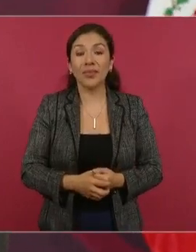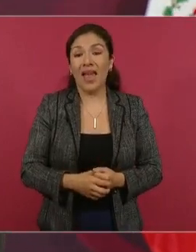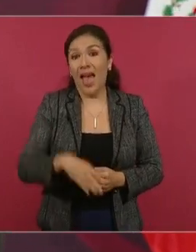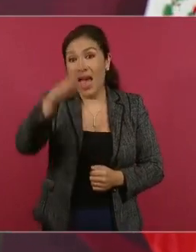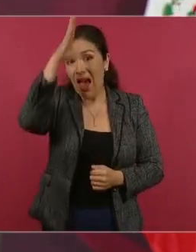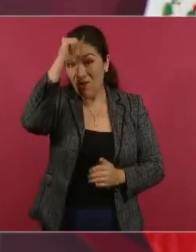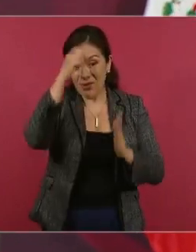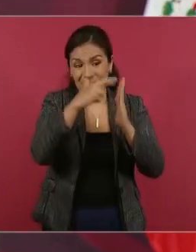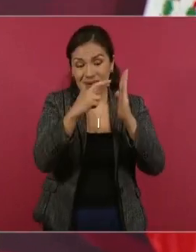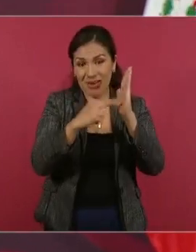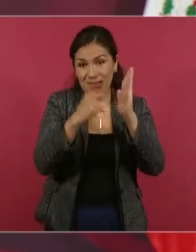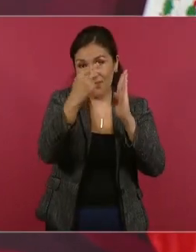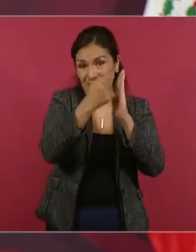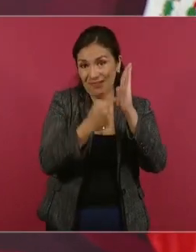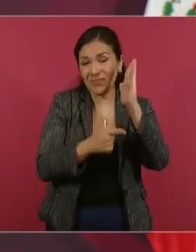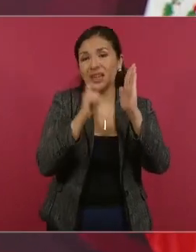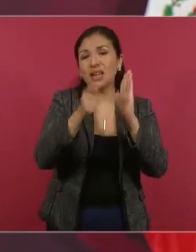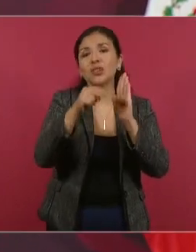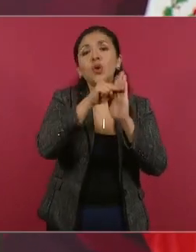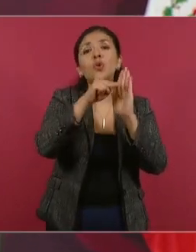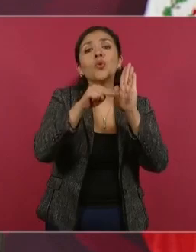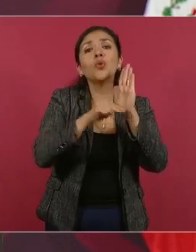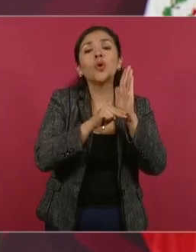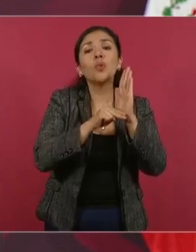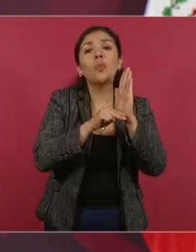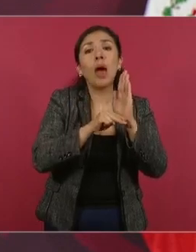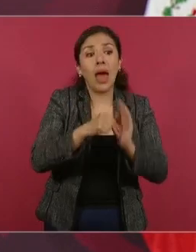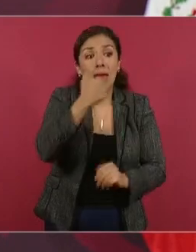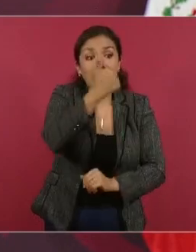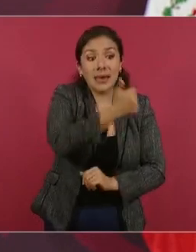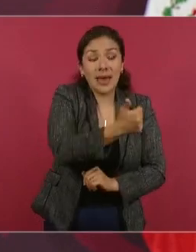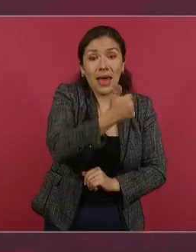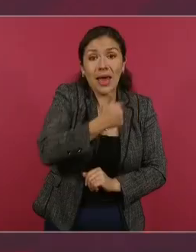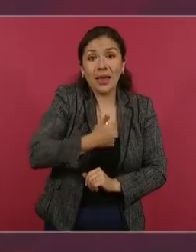normas que cada poder